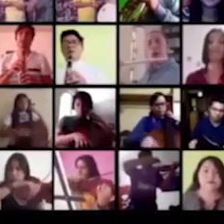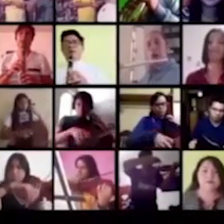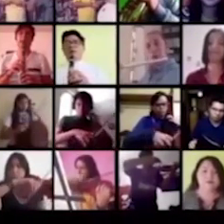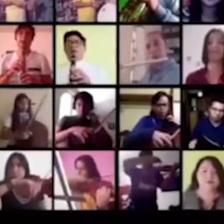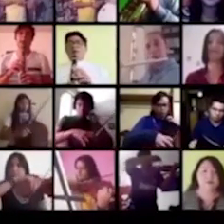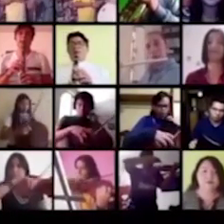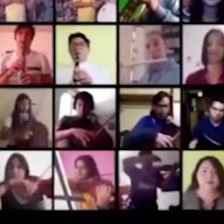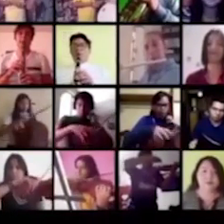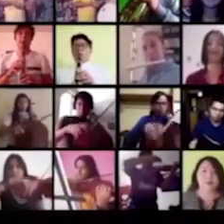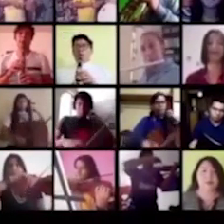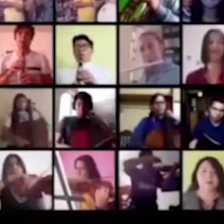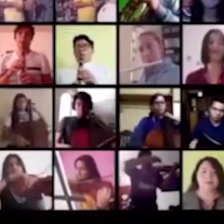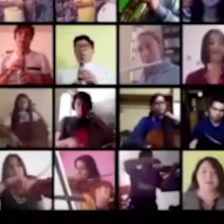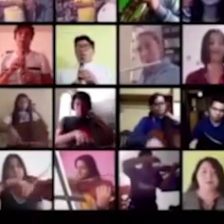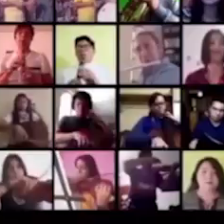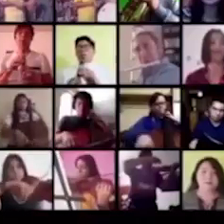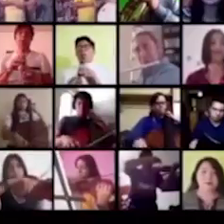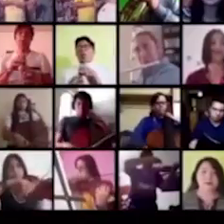¡Gracias!